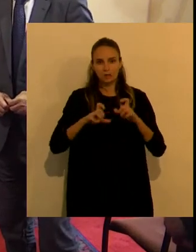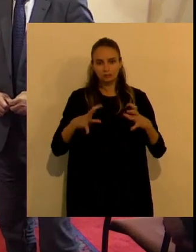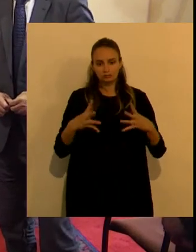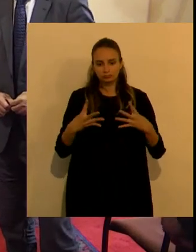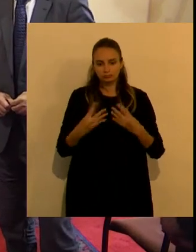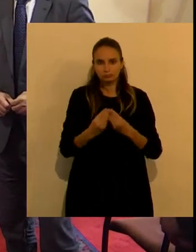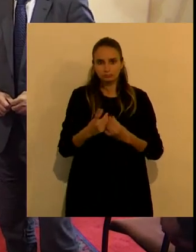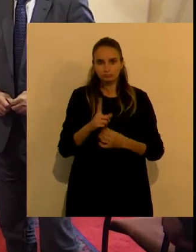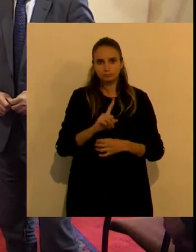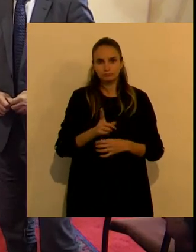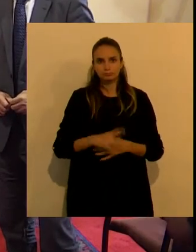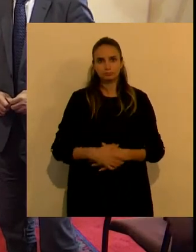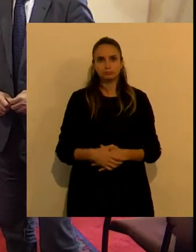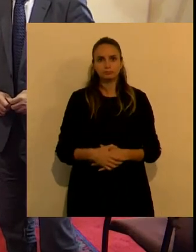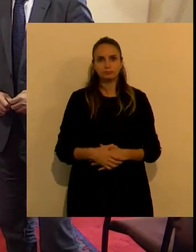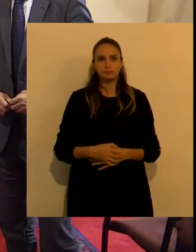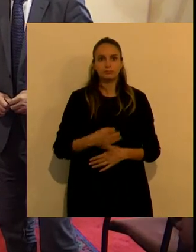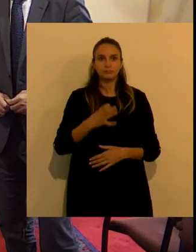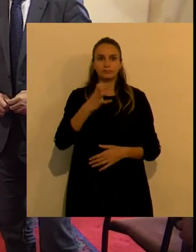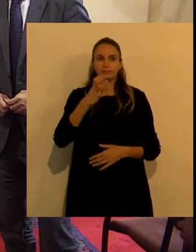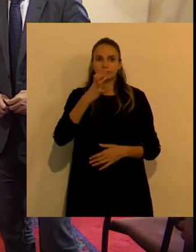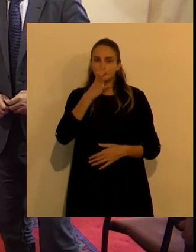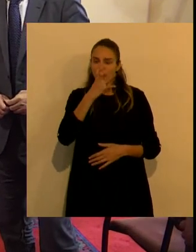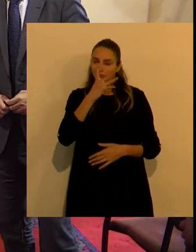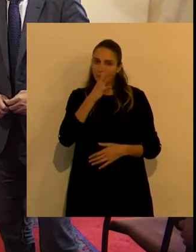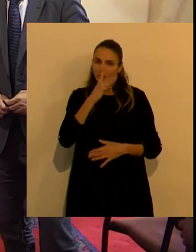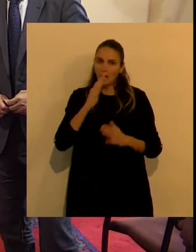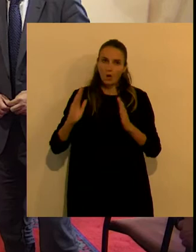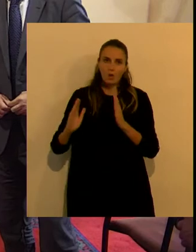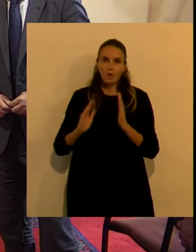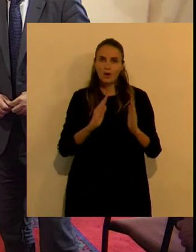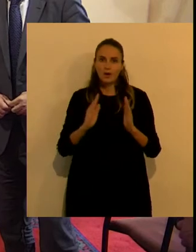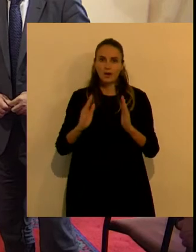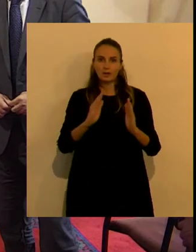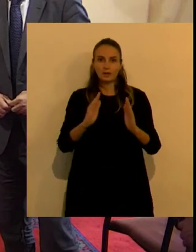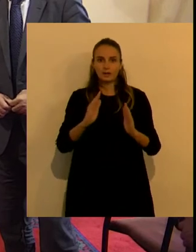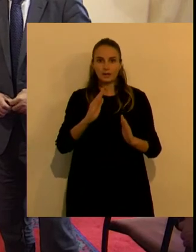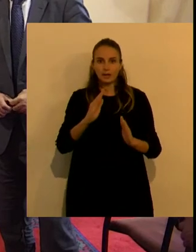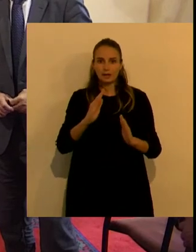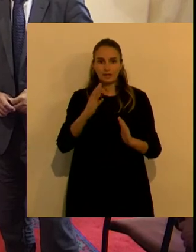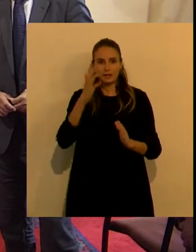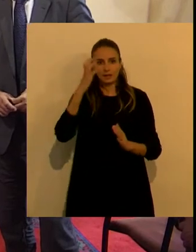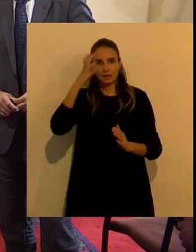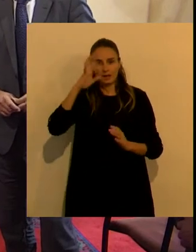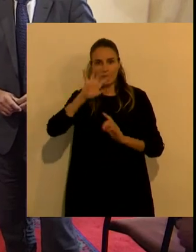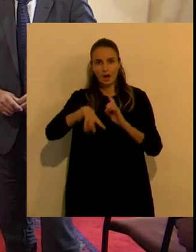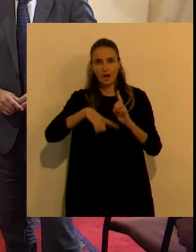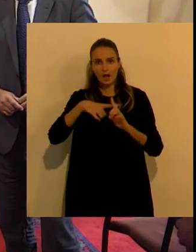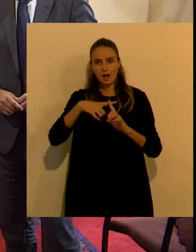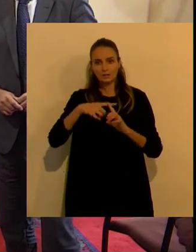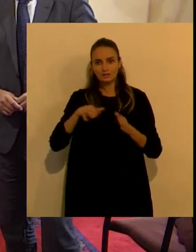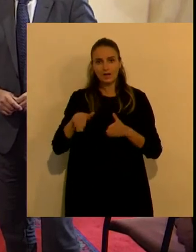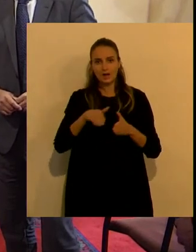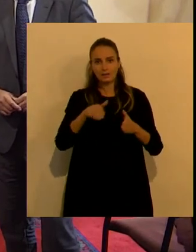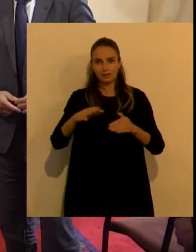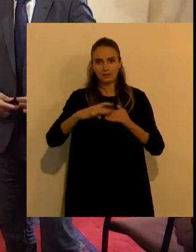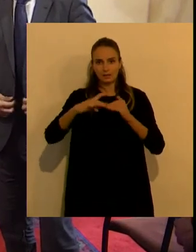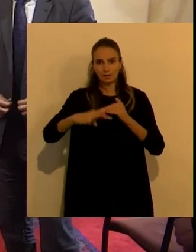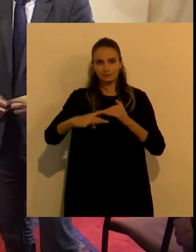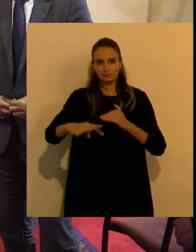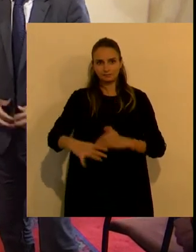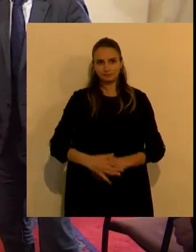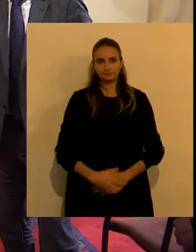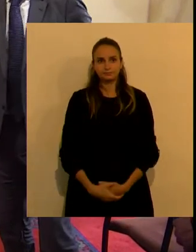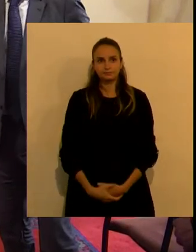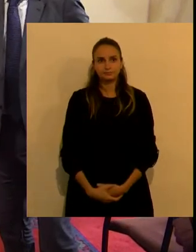Procedemos por la calle Real hacia la Avenida Marítima y bueno, creo